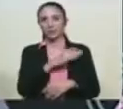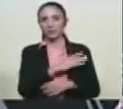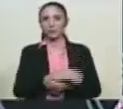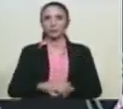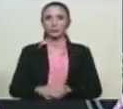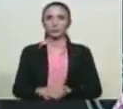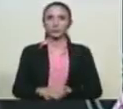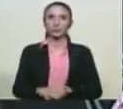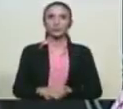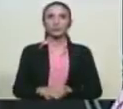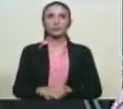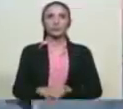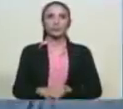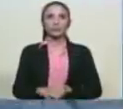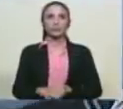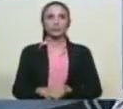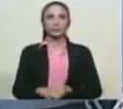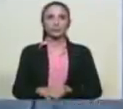¿Cómo es que dice?